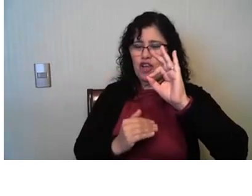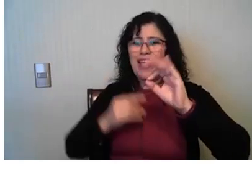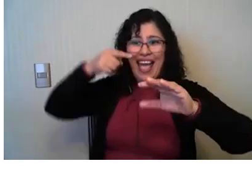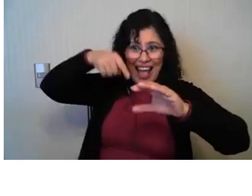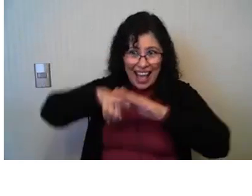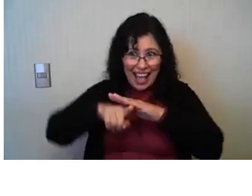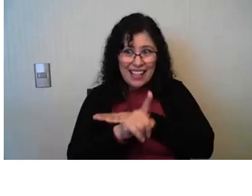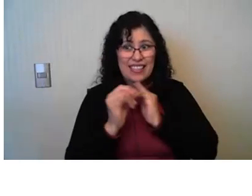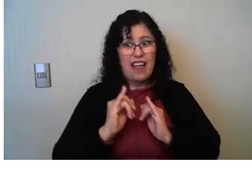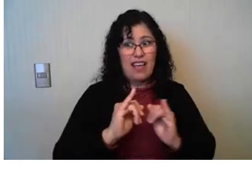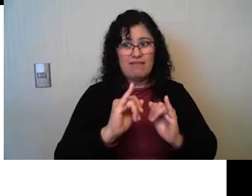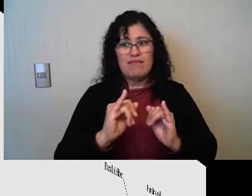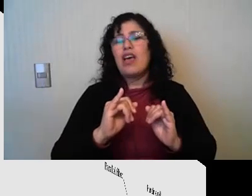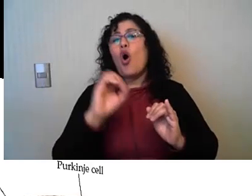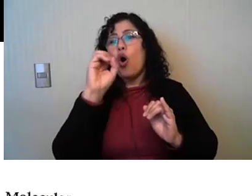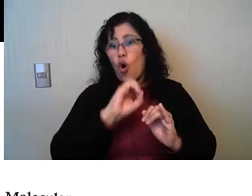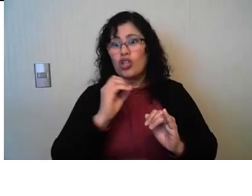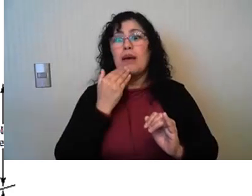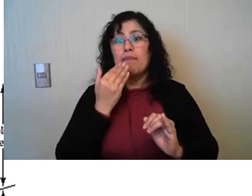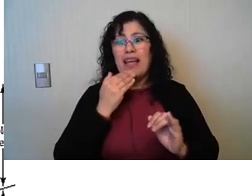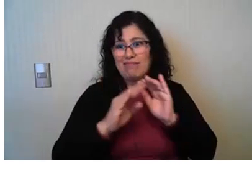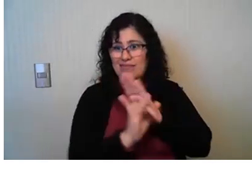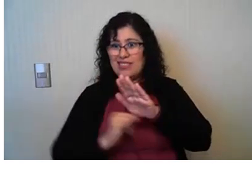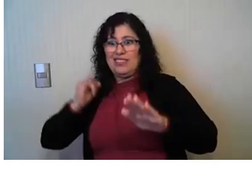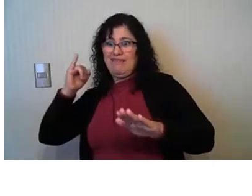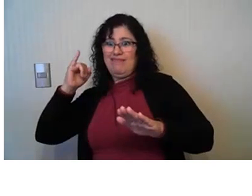al cerebelo.